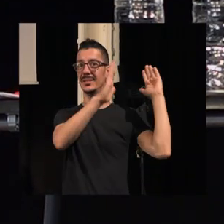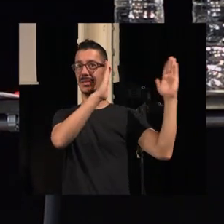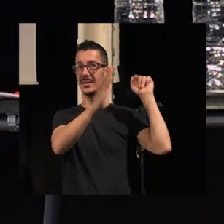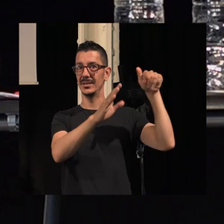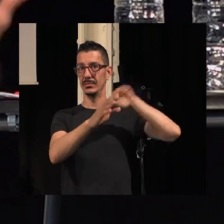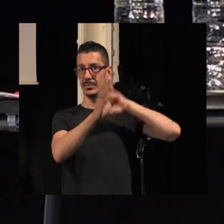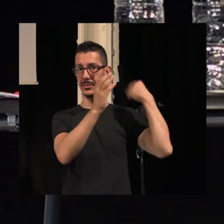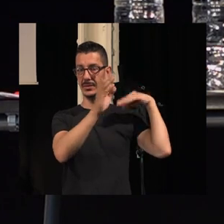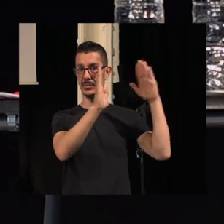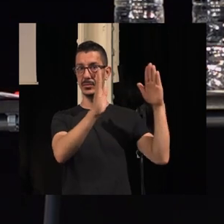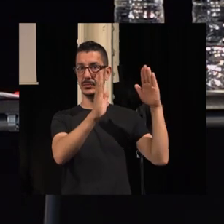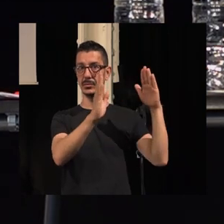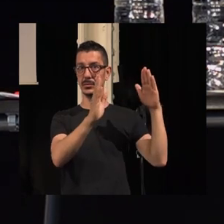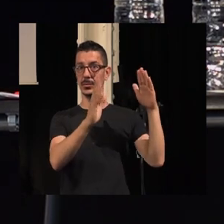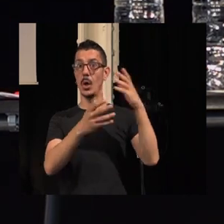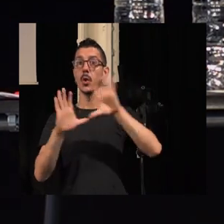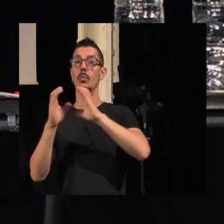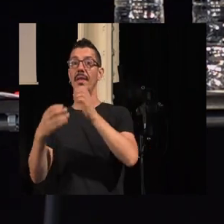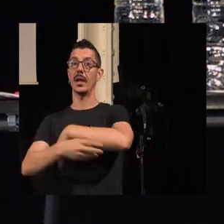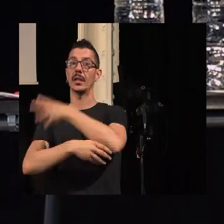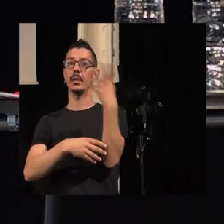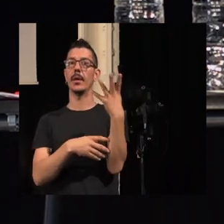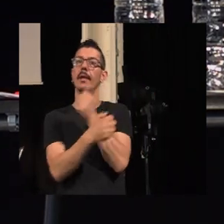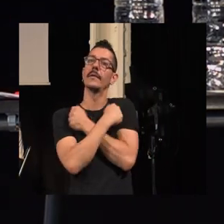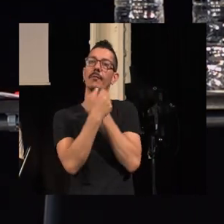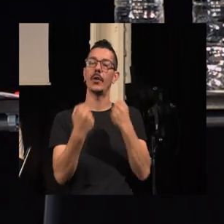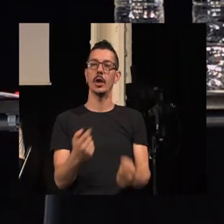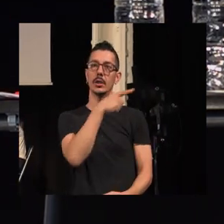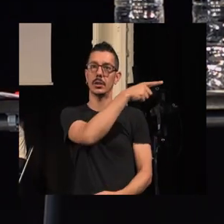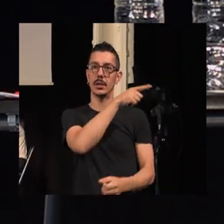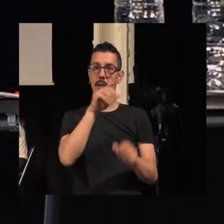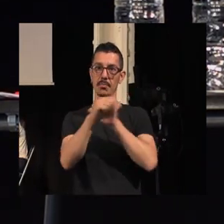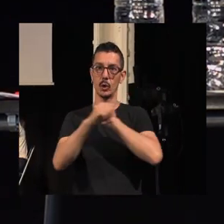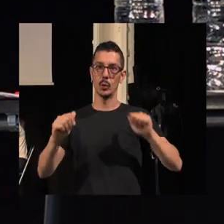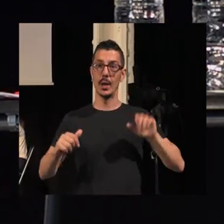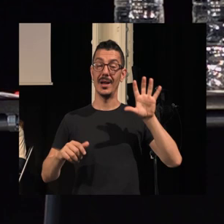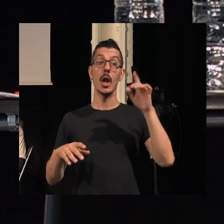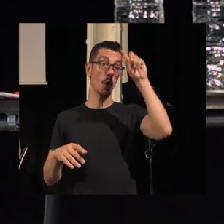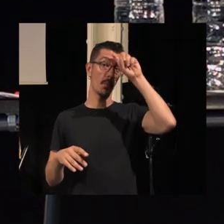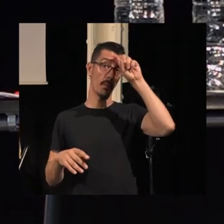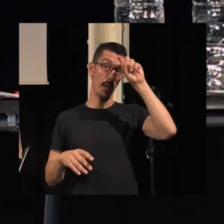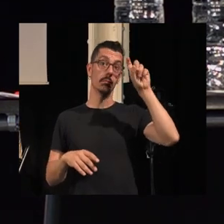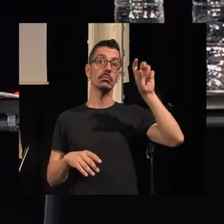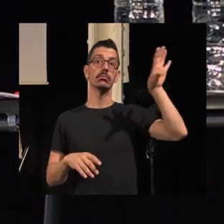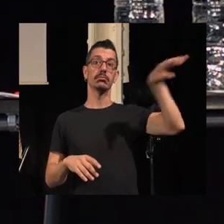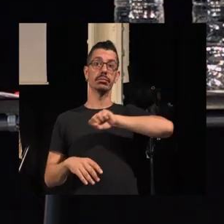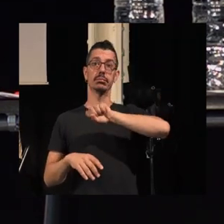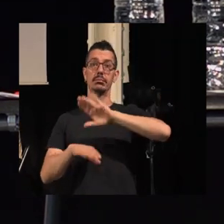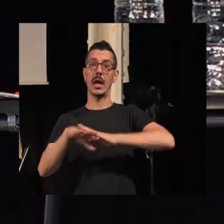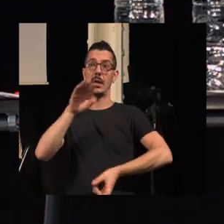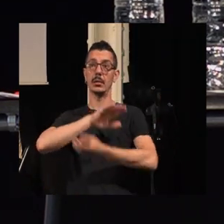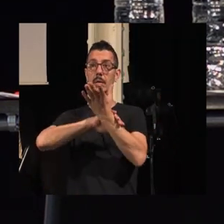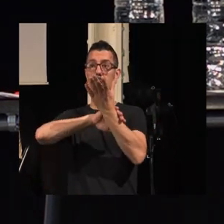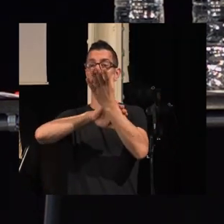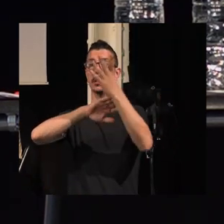amada de la comunidad LGTB en Portugal, resistente, y tomaron su nombre para hacer una asociación cuyo